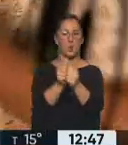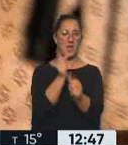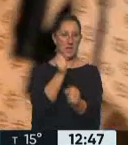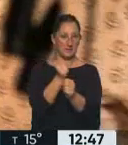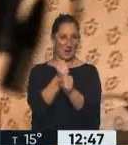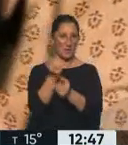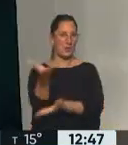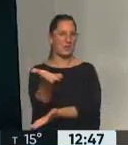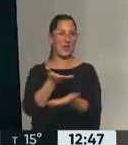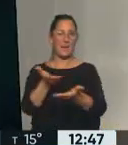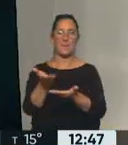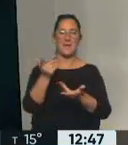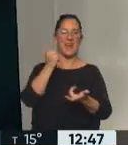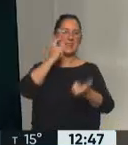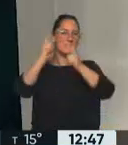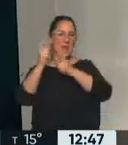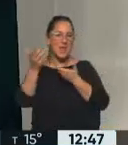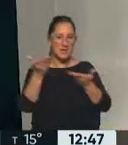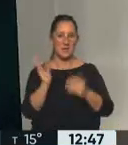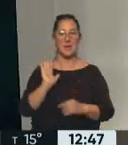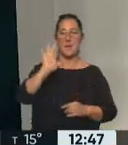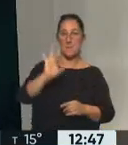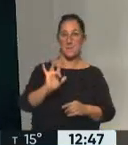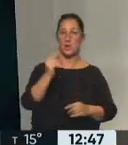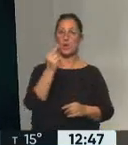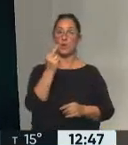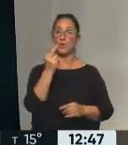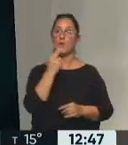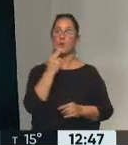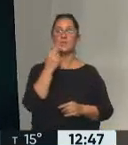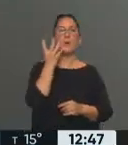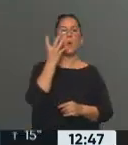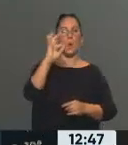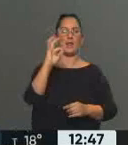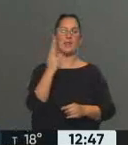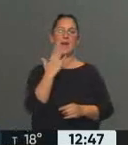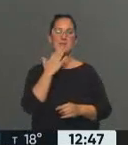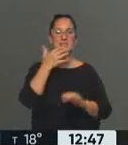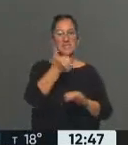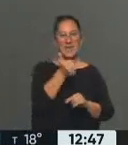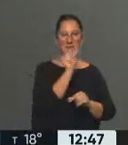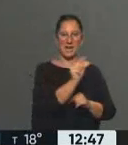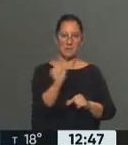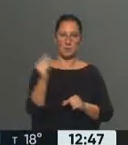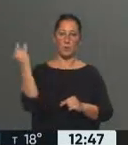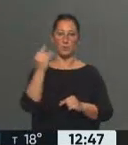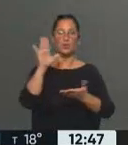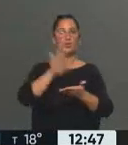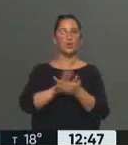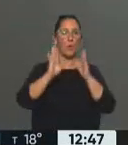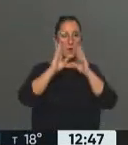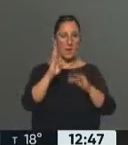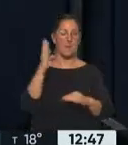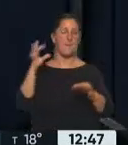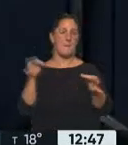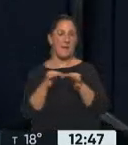e intercambiar experiencias. Los miércoles a las 23, 40 Abril, es una serie de 6 capítulos de ficción sobre Malvinas a